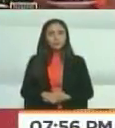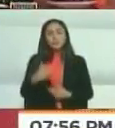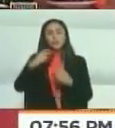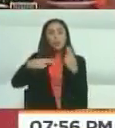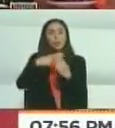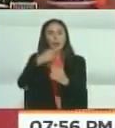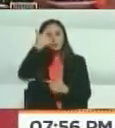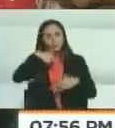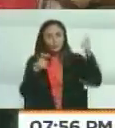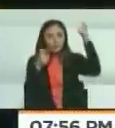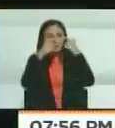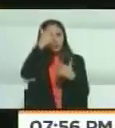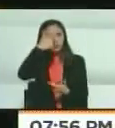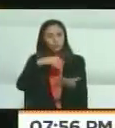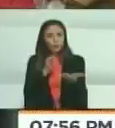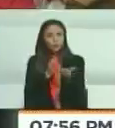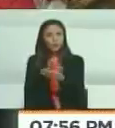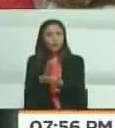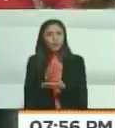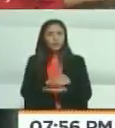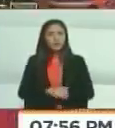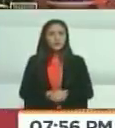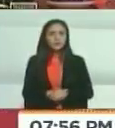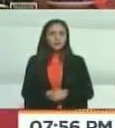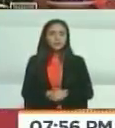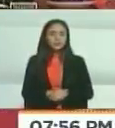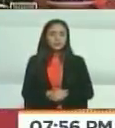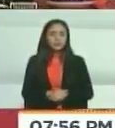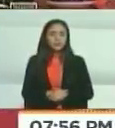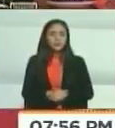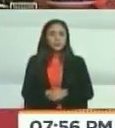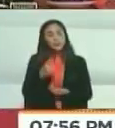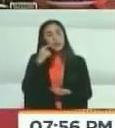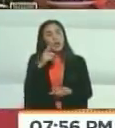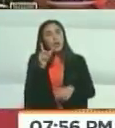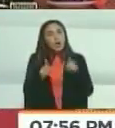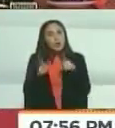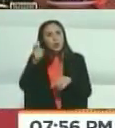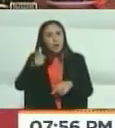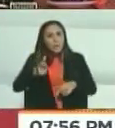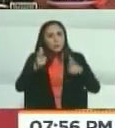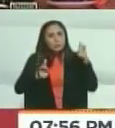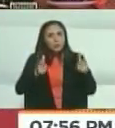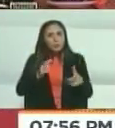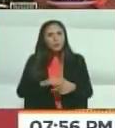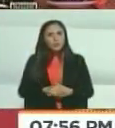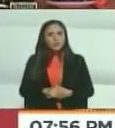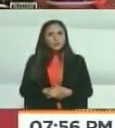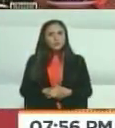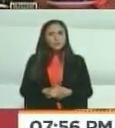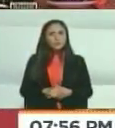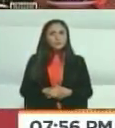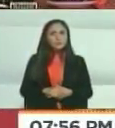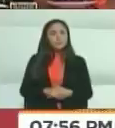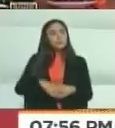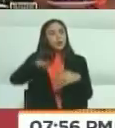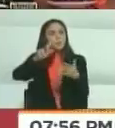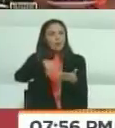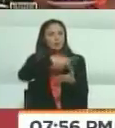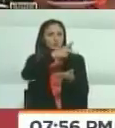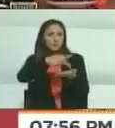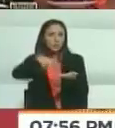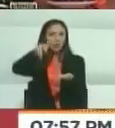Numeral, soy chavista, soy... Y aquí están unos hermanos, la danza guarao,